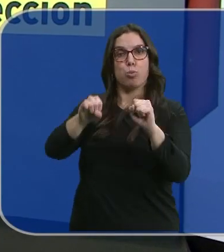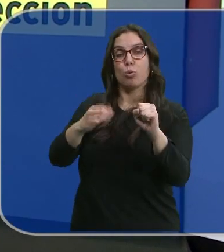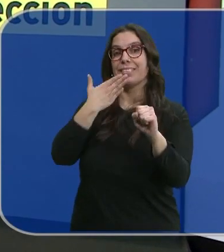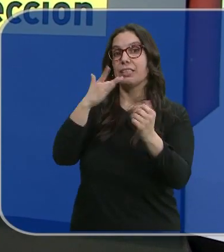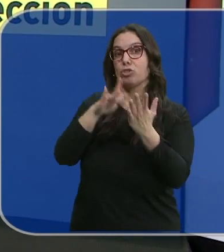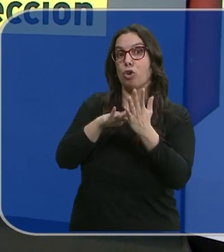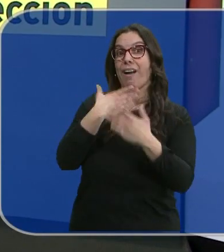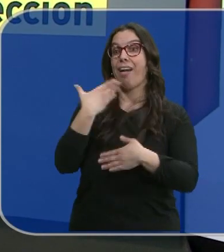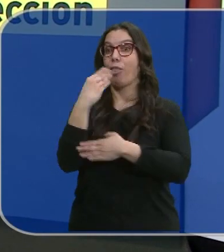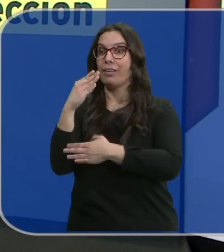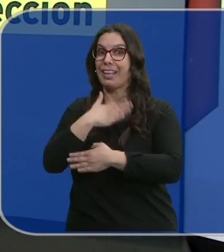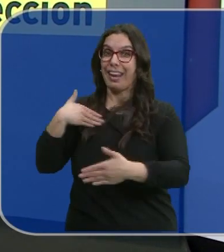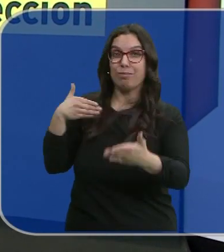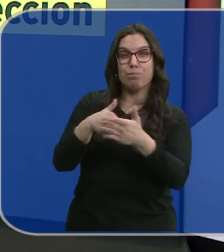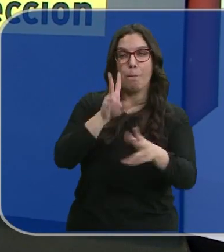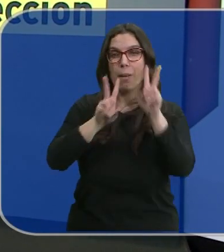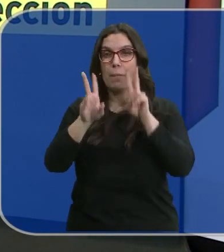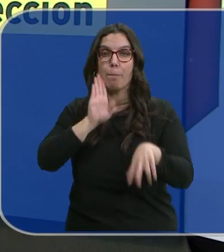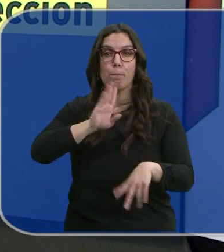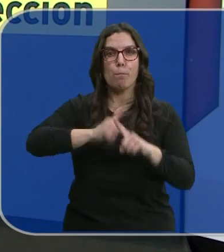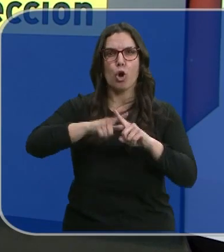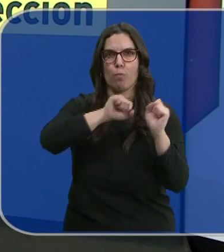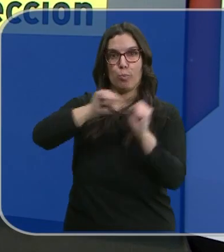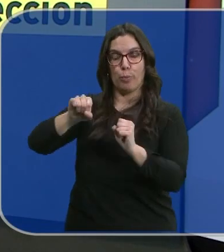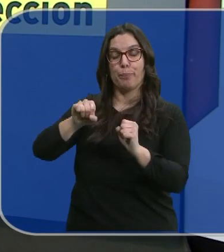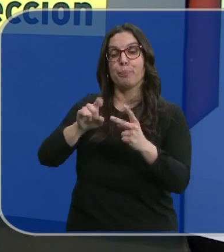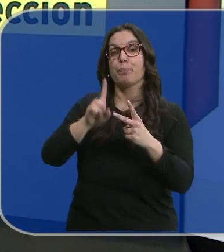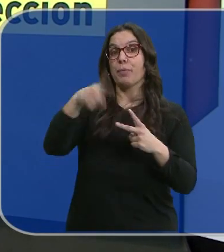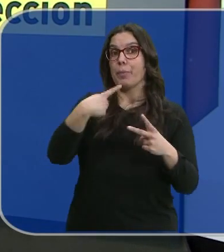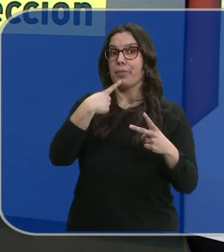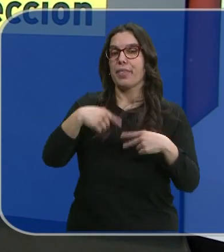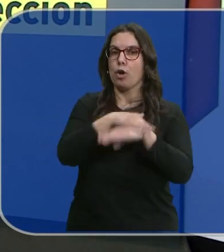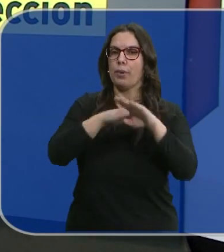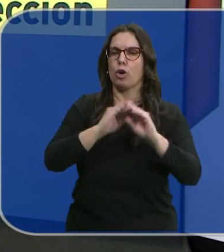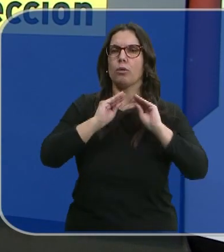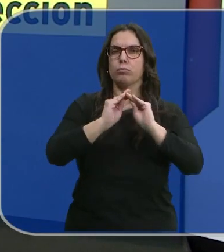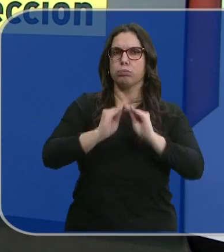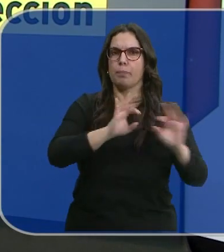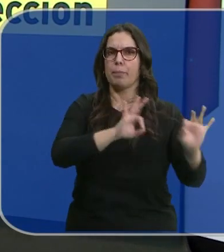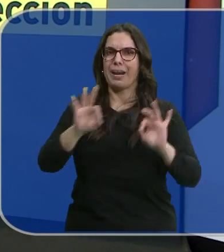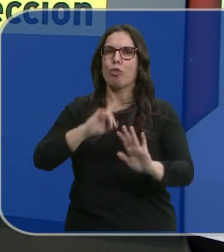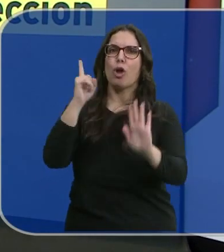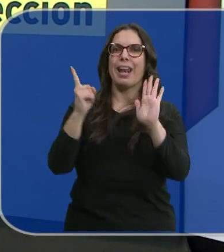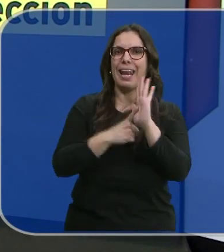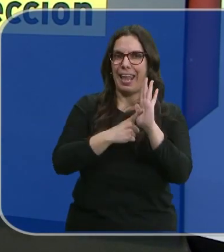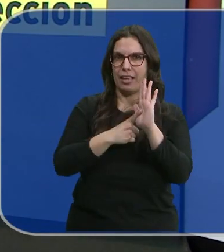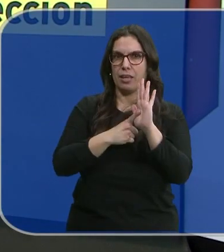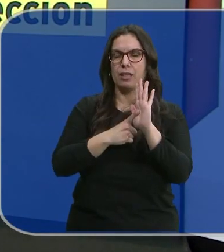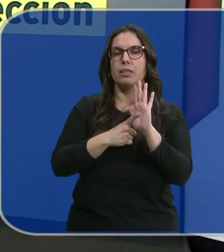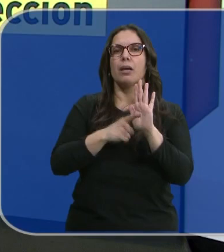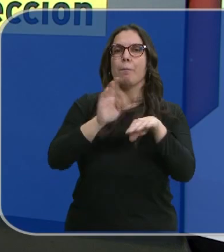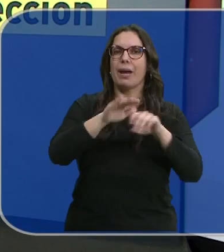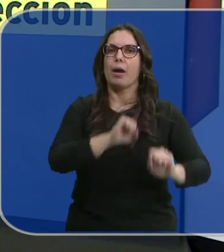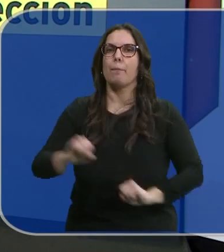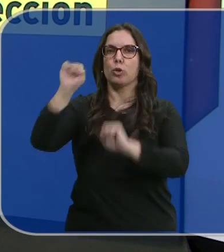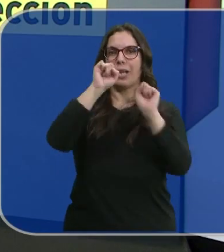puedan acceder a este tipo de contenidos. Además, desde el Ejecutivo han asegurado que también están trabajando en la creación de una ley integral para